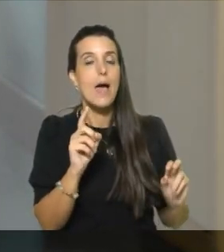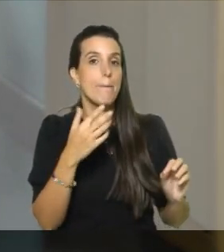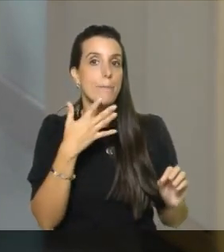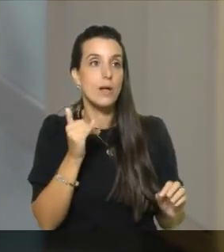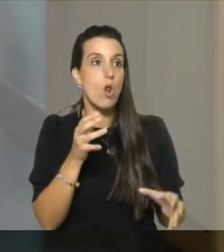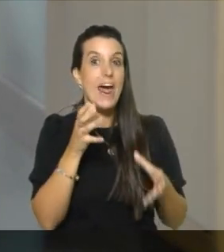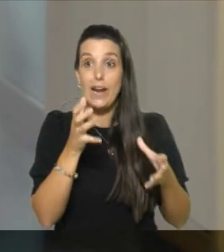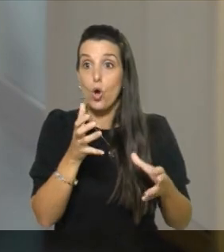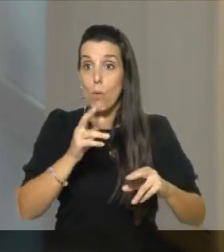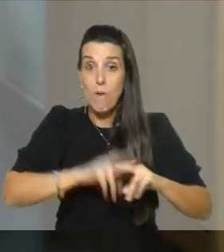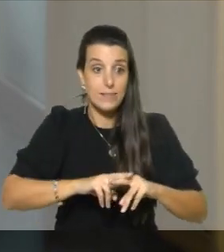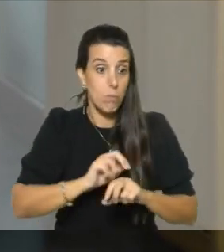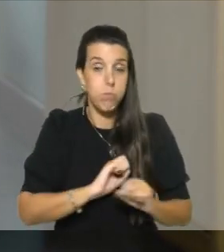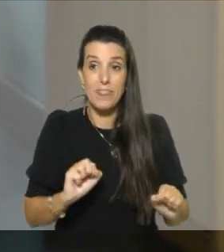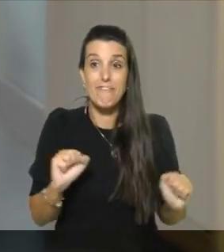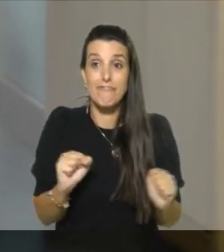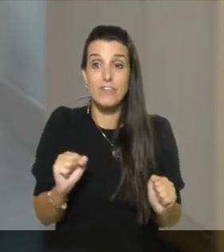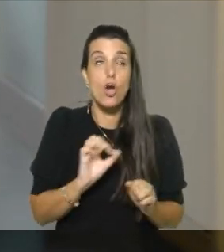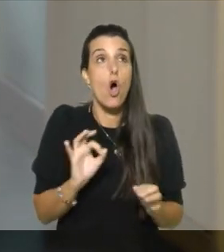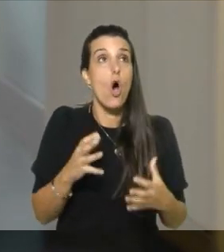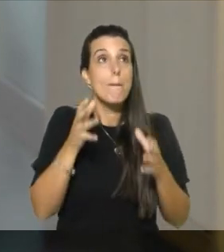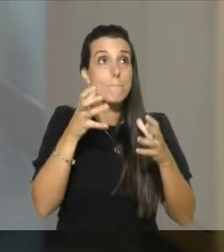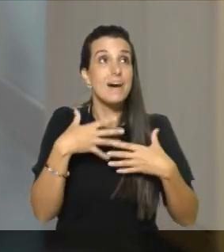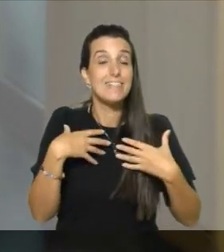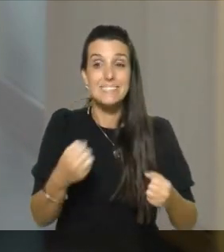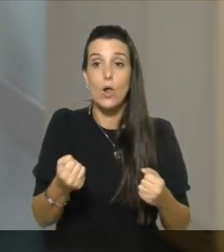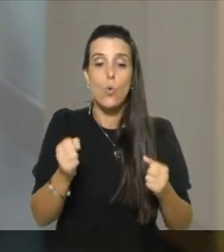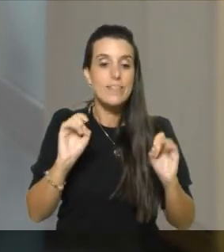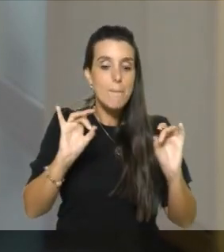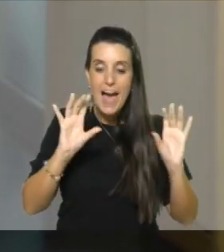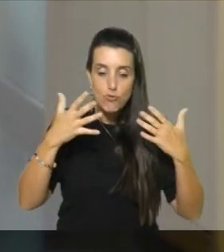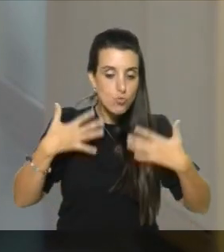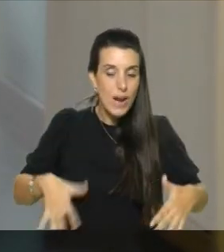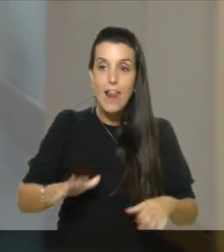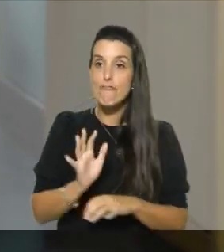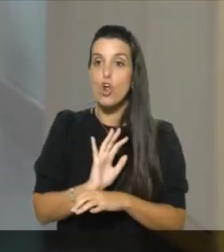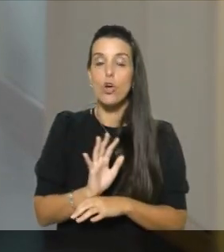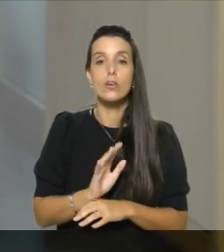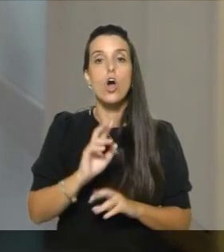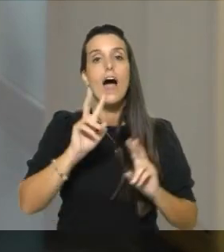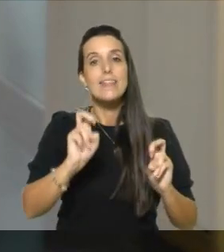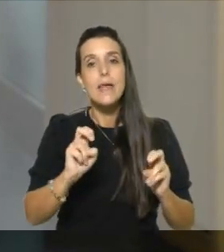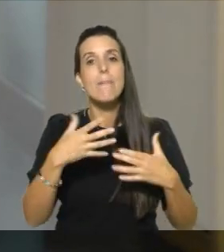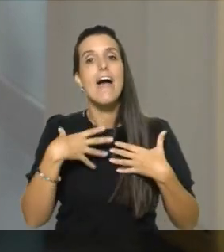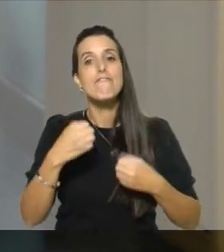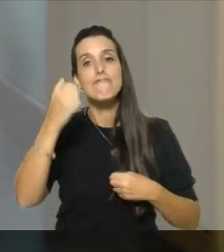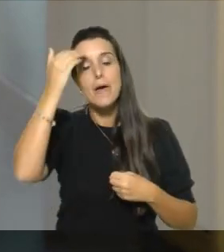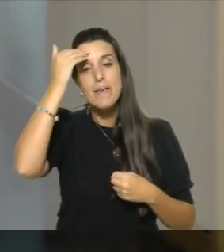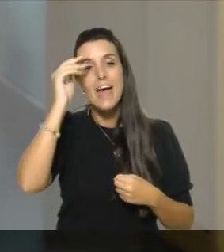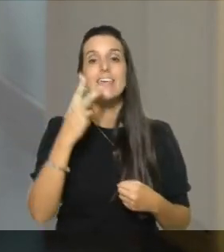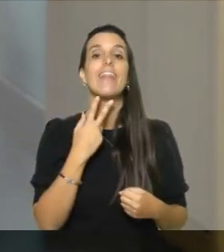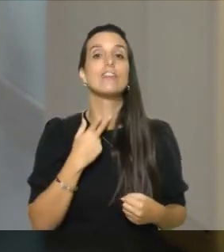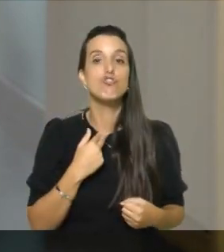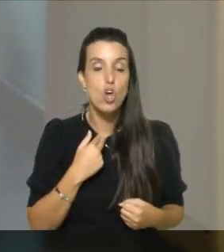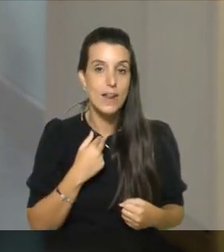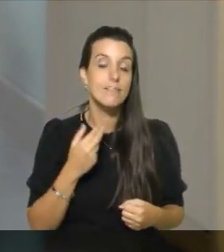el riesgo de muerte el riesgo de salud pero el punto de vista más biológico sino que toma en cuenta patologías y adicciones